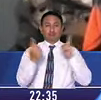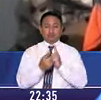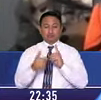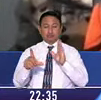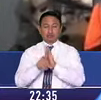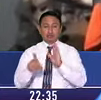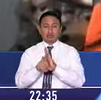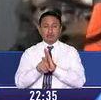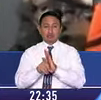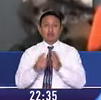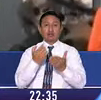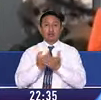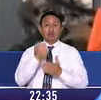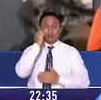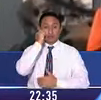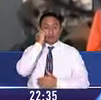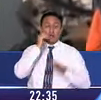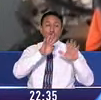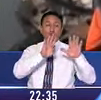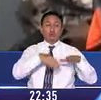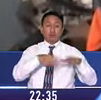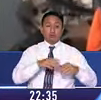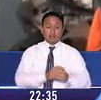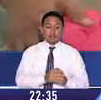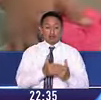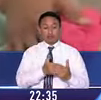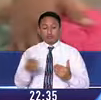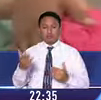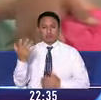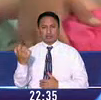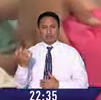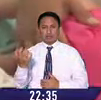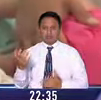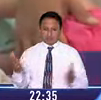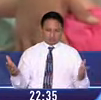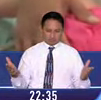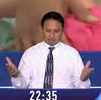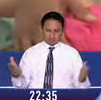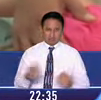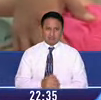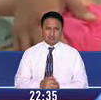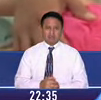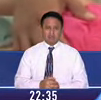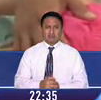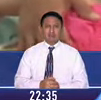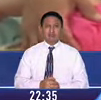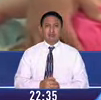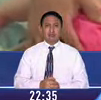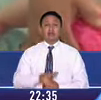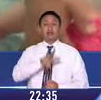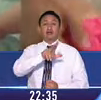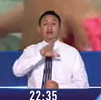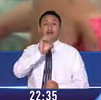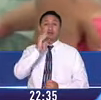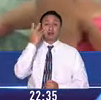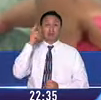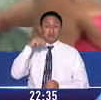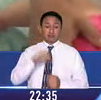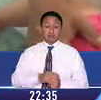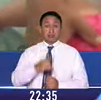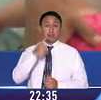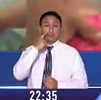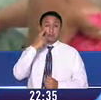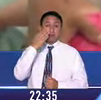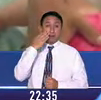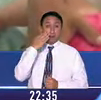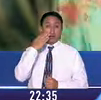de Economía Violeta a 9 meses y ahora se extiende a 15. Además, se contempla una licencia de 30 días para padres y